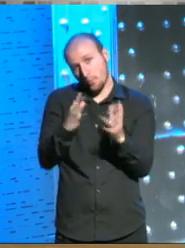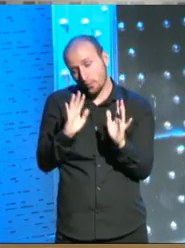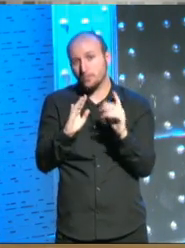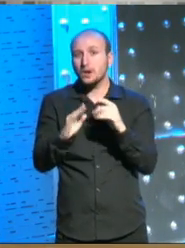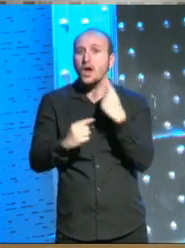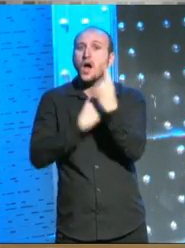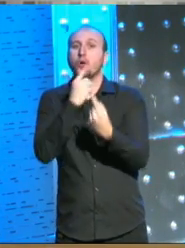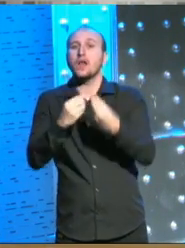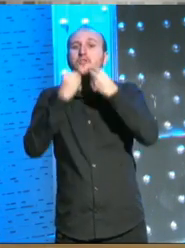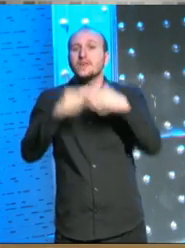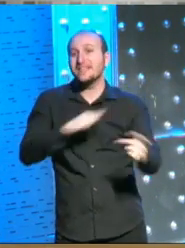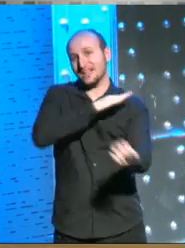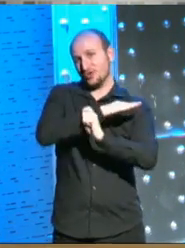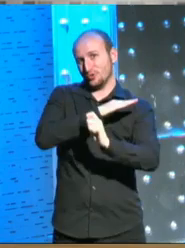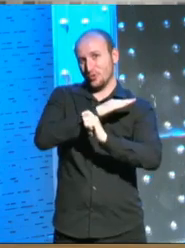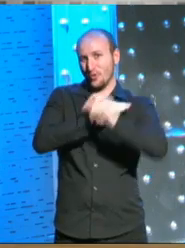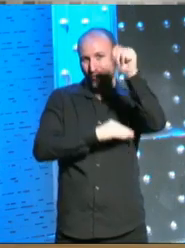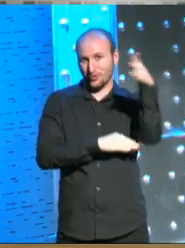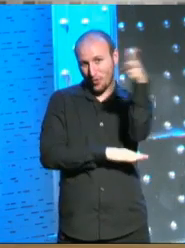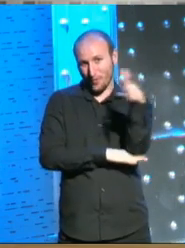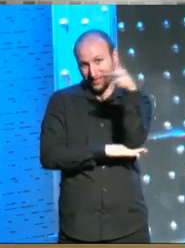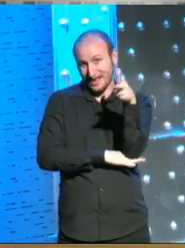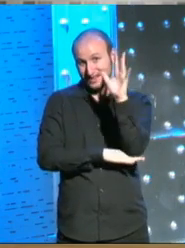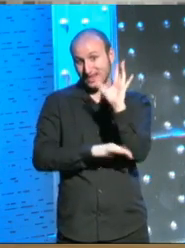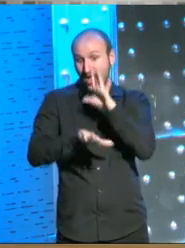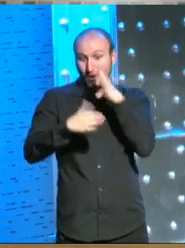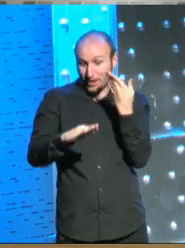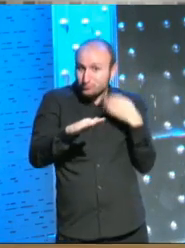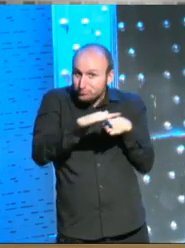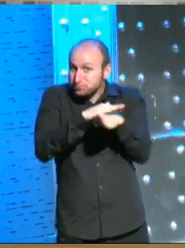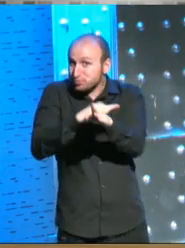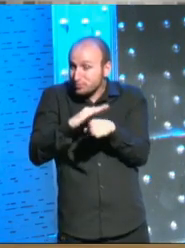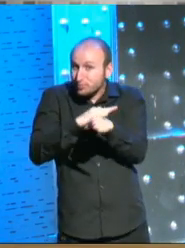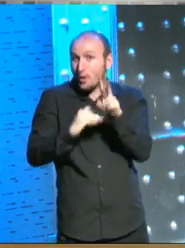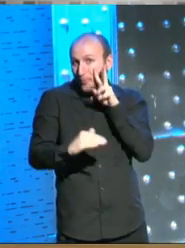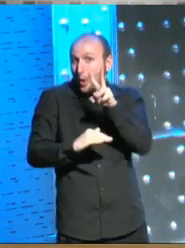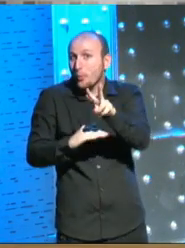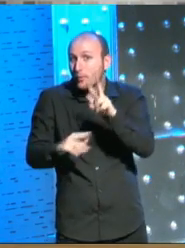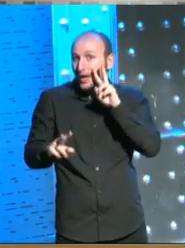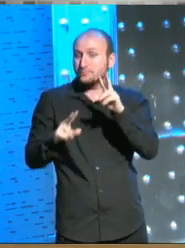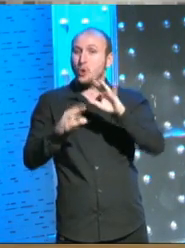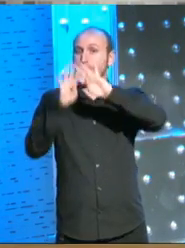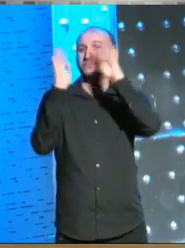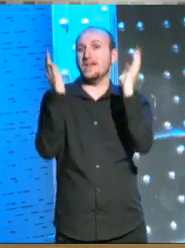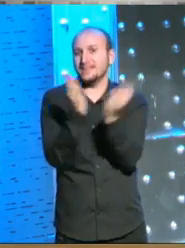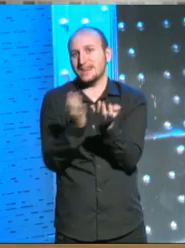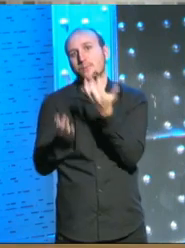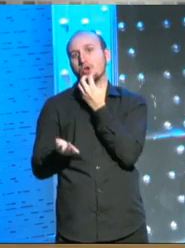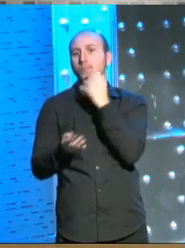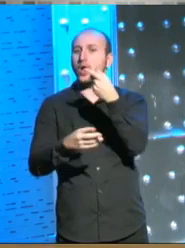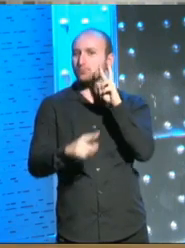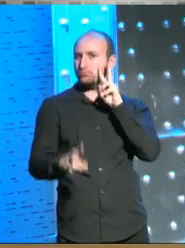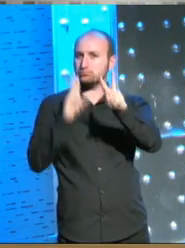veces documentales trucados, porque ahora que tenemos acceso, hoy día tenemos acceso a las fuentes mucho más fácil que hace unos años. Hay,